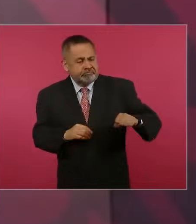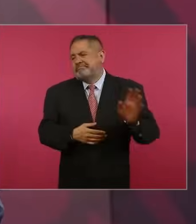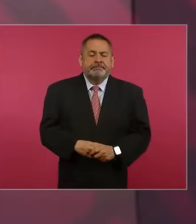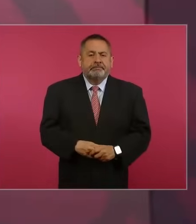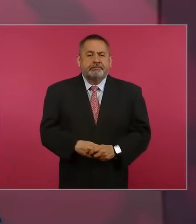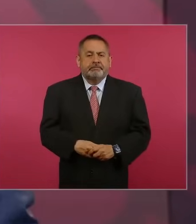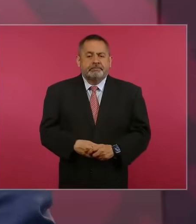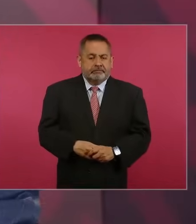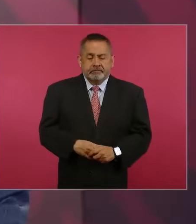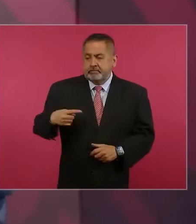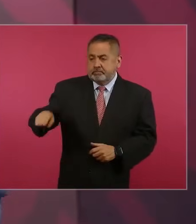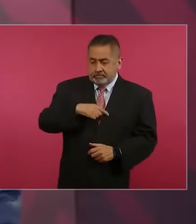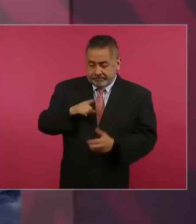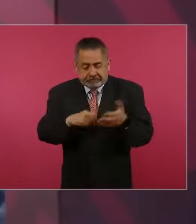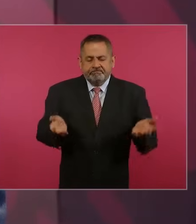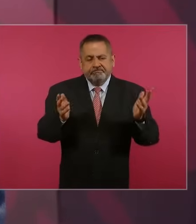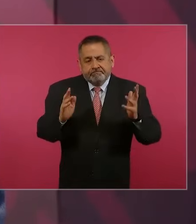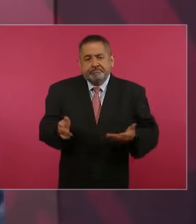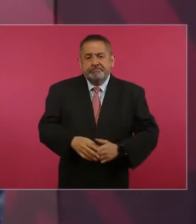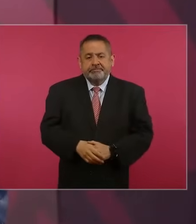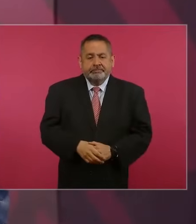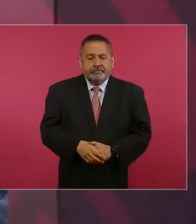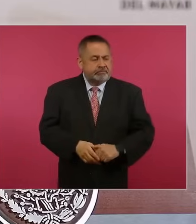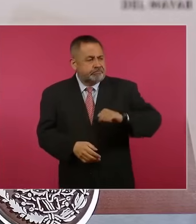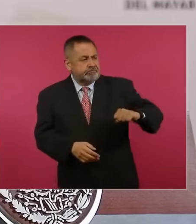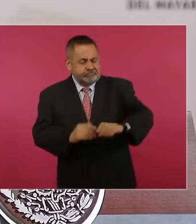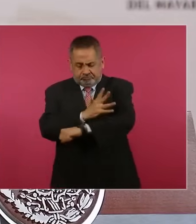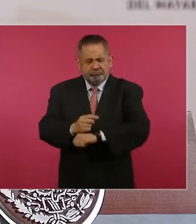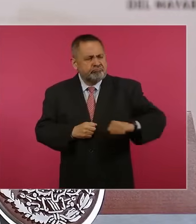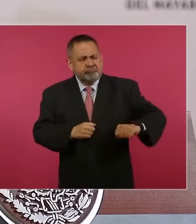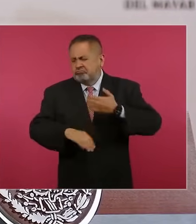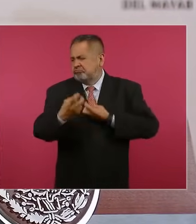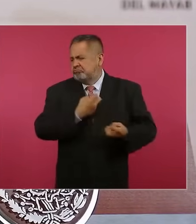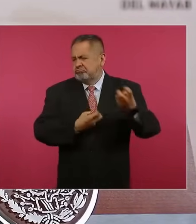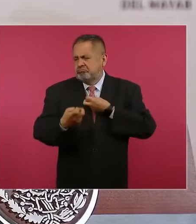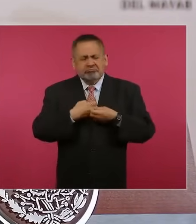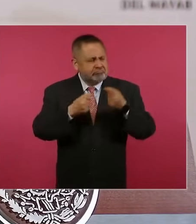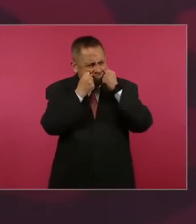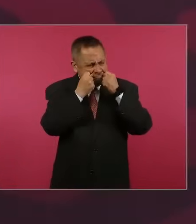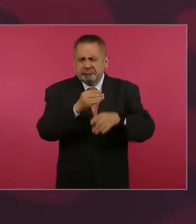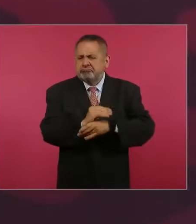primera, noquean a cualquiera. Si se tiene autoridad moral, no pasa nada. Se resbala todo.